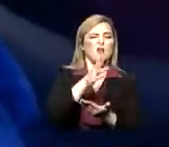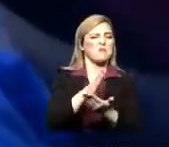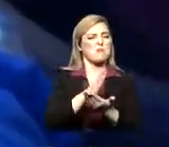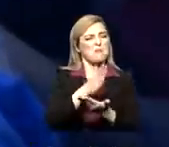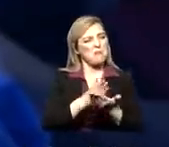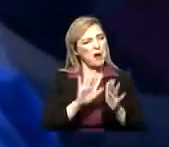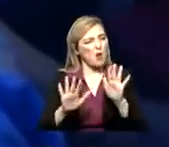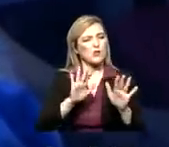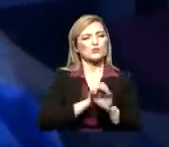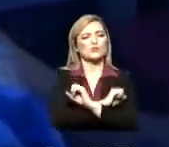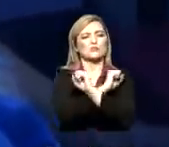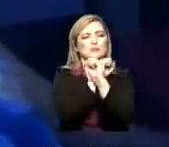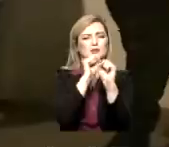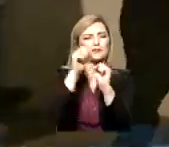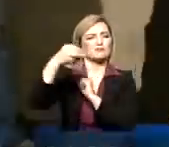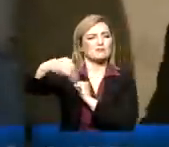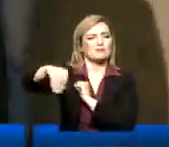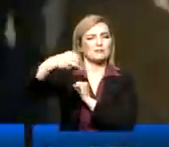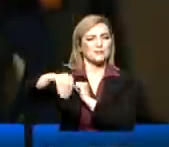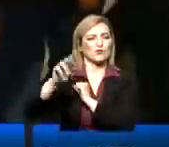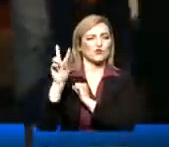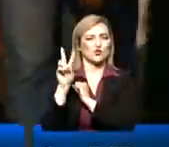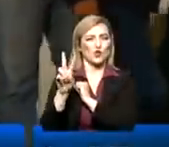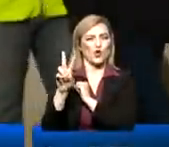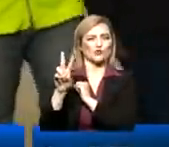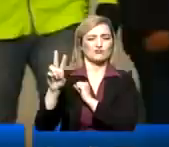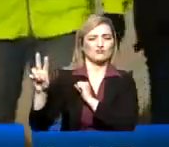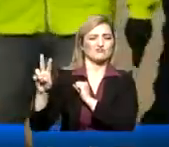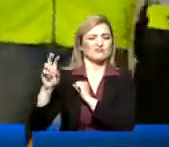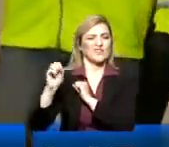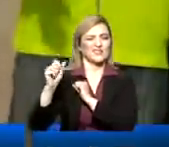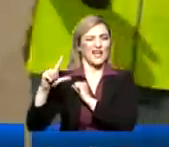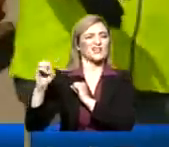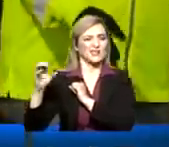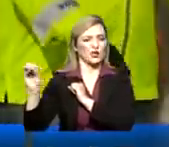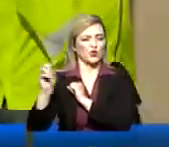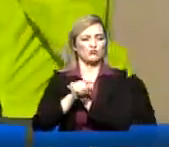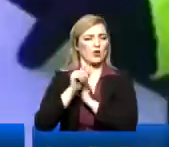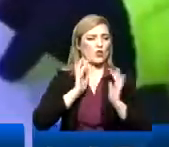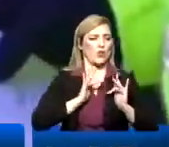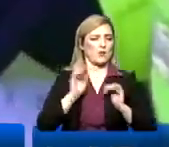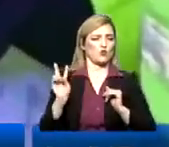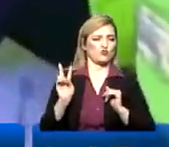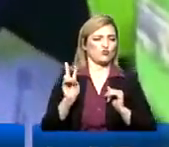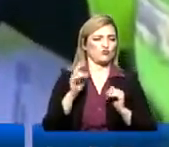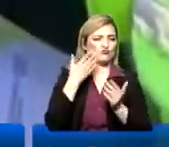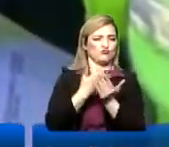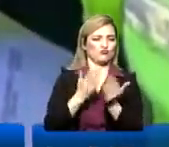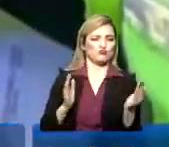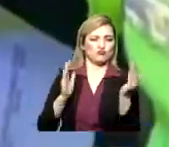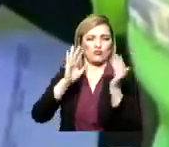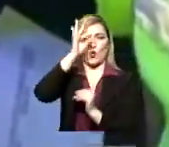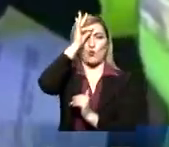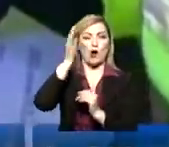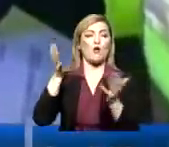miércoles Daniel Salcedo Bonilla y su novia Jocelyn Mieles, luego que fueron expulsados de Perú. Mientras a Salcedo le leían sus